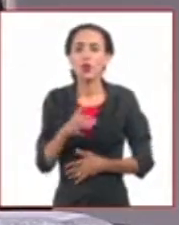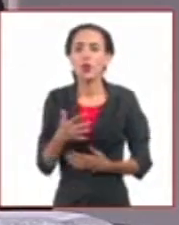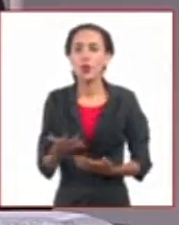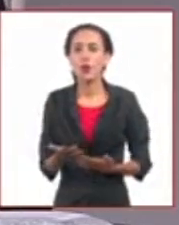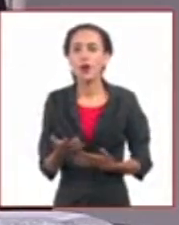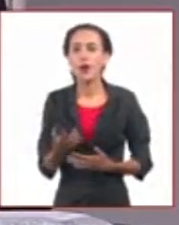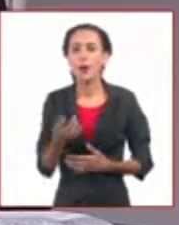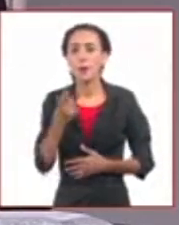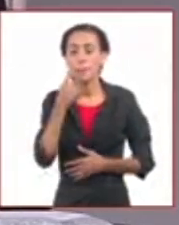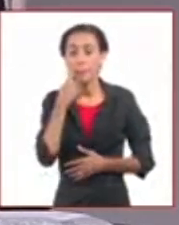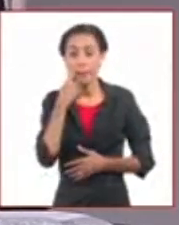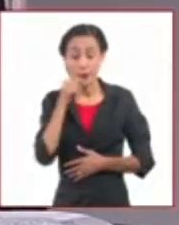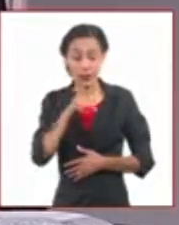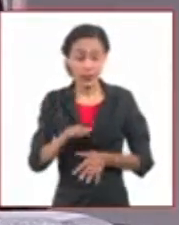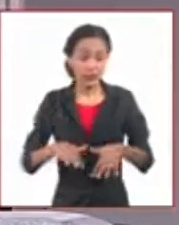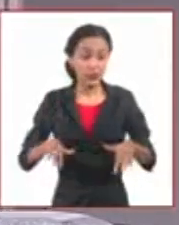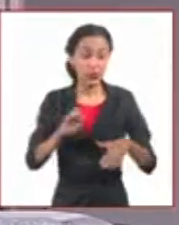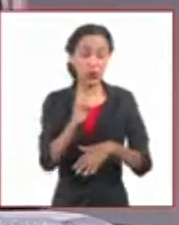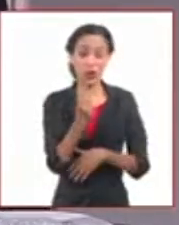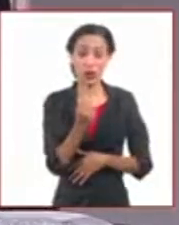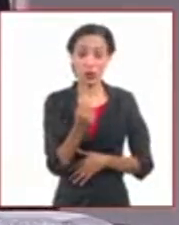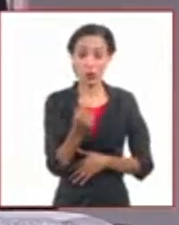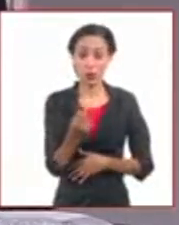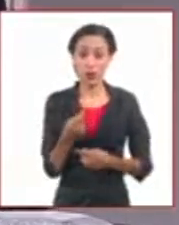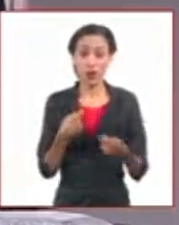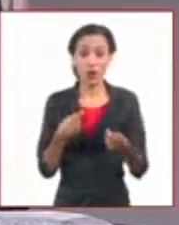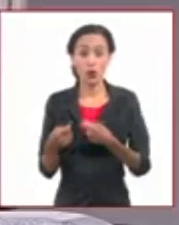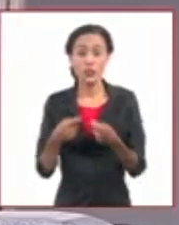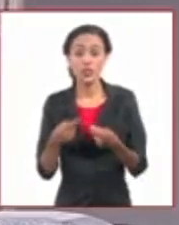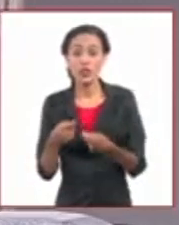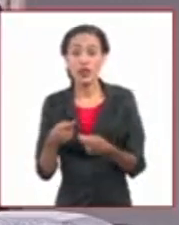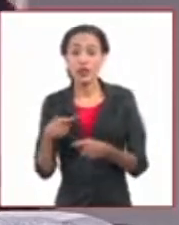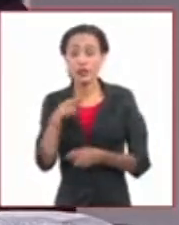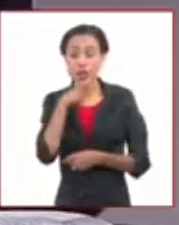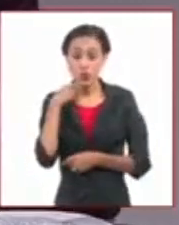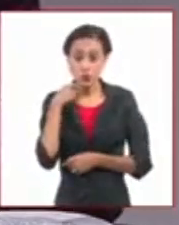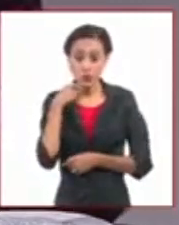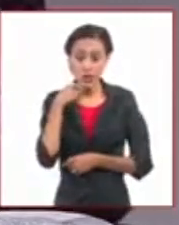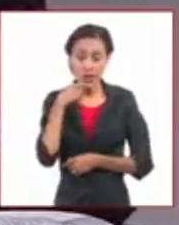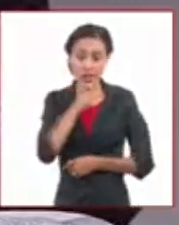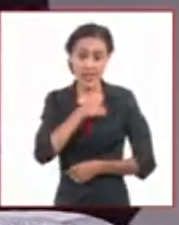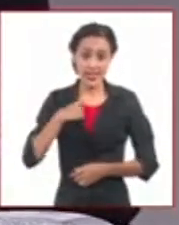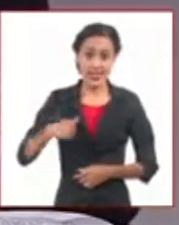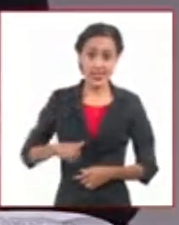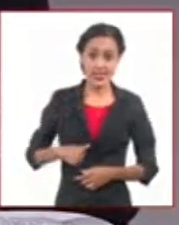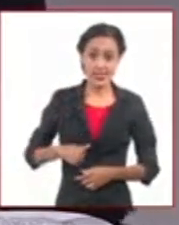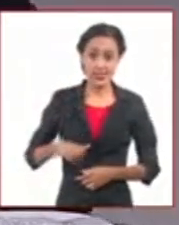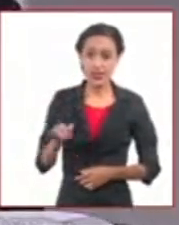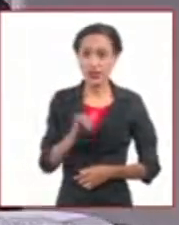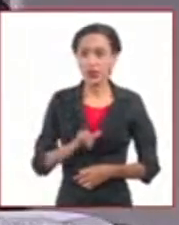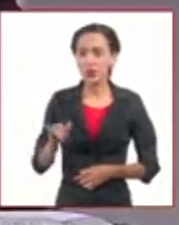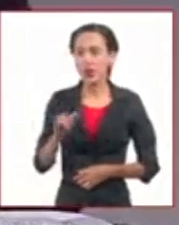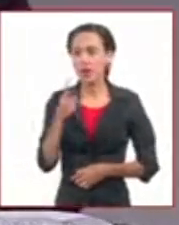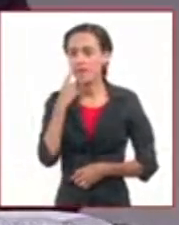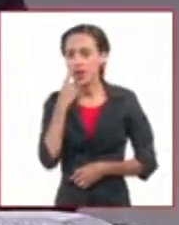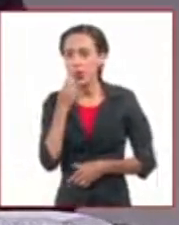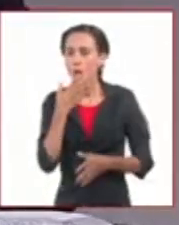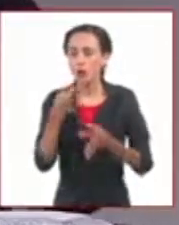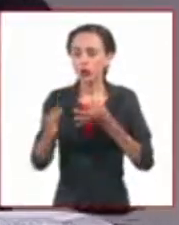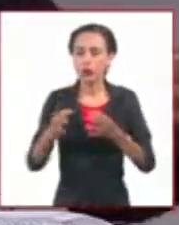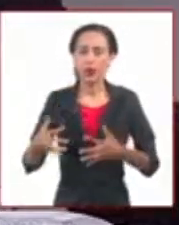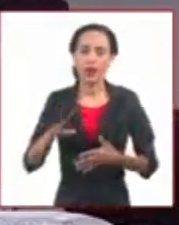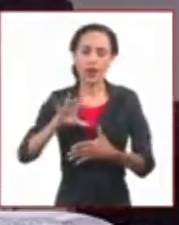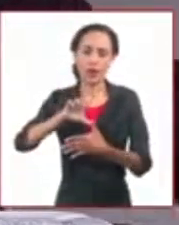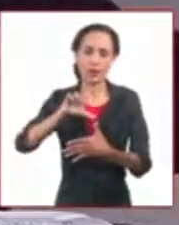económica y comercial de rusia y de china en la región de américa latina pero esto no desde ahora